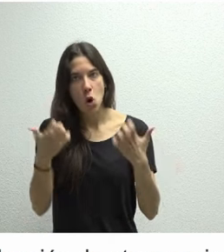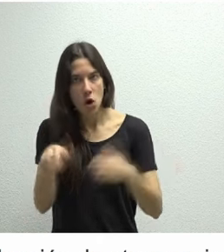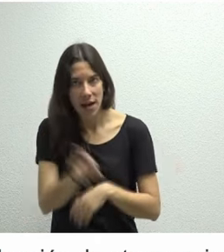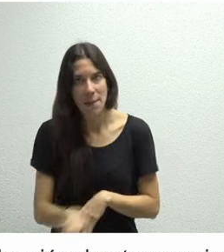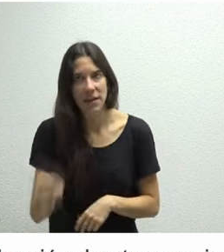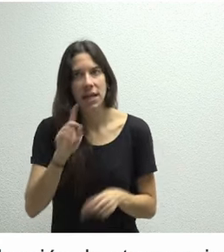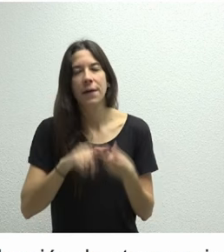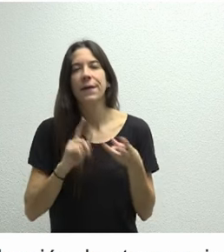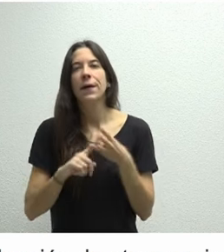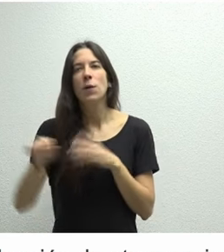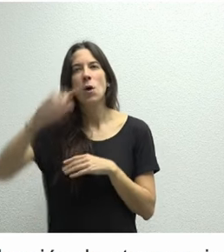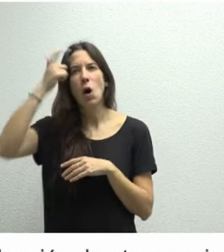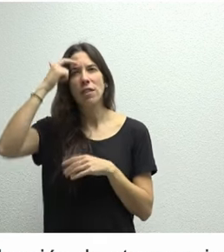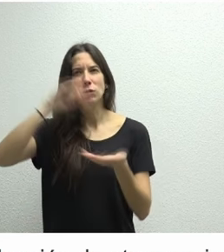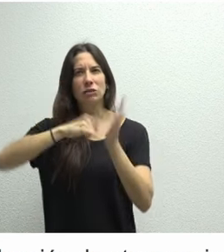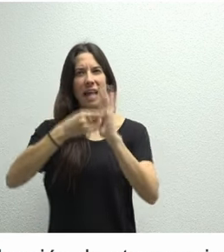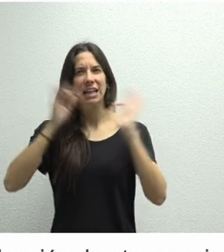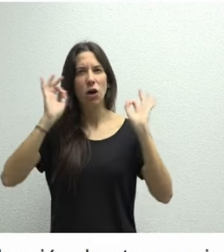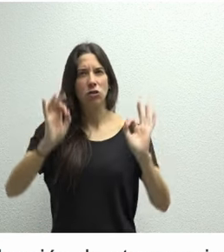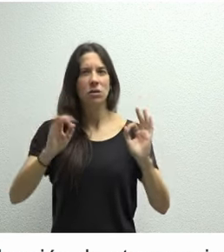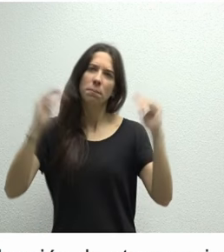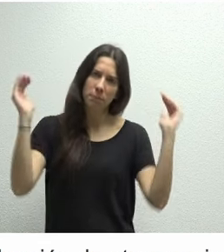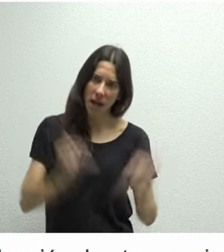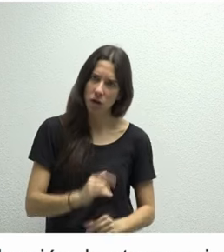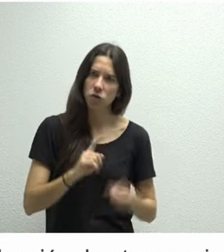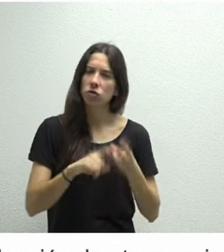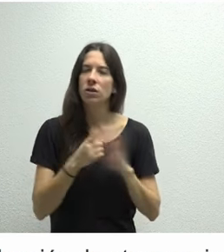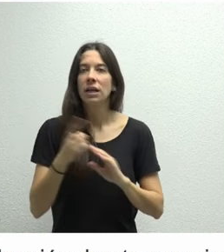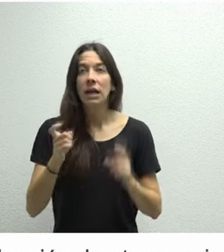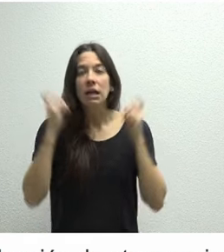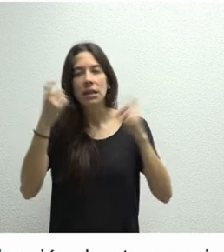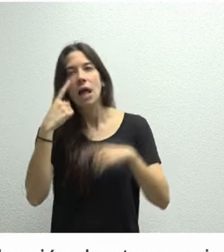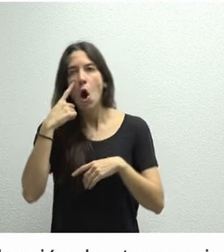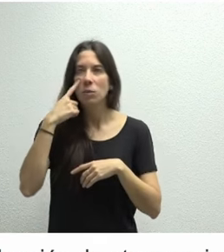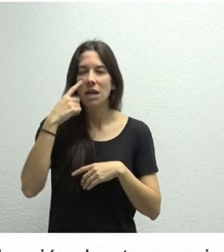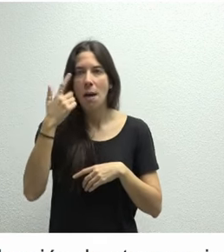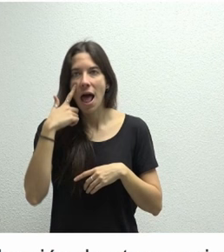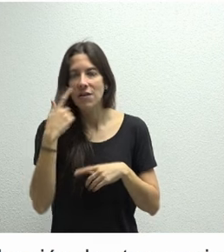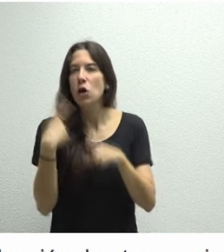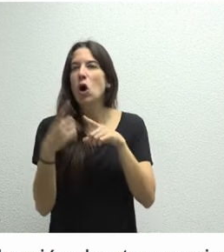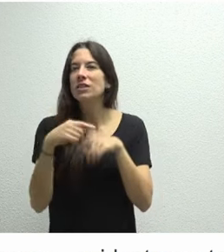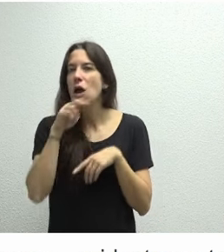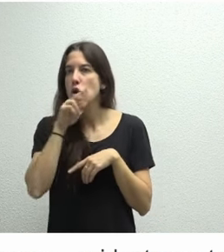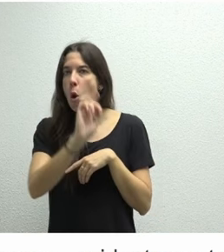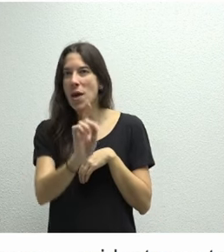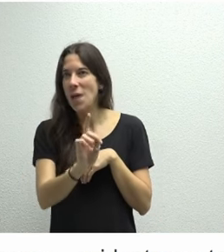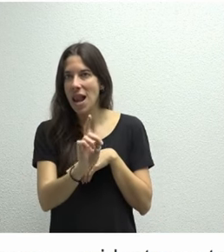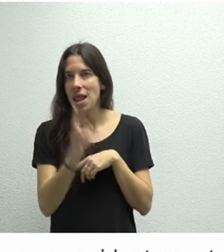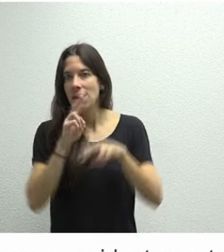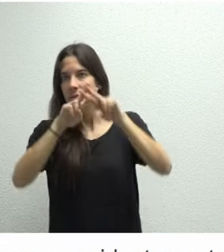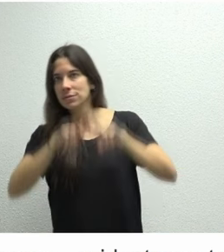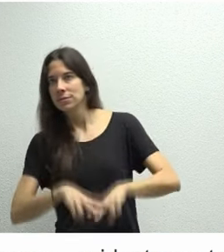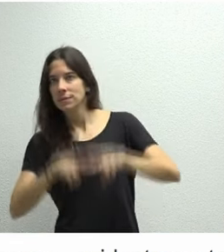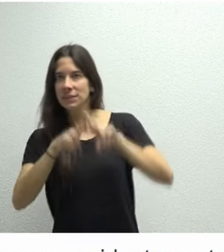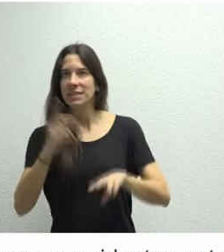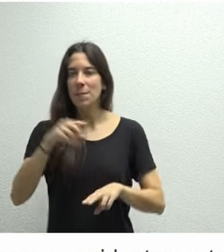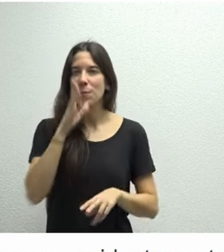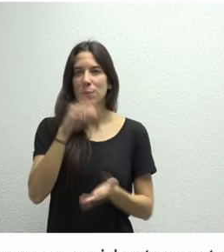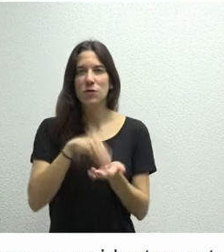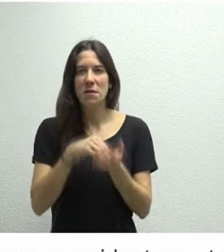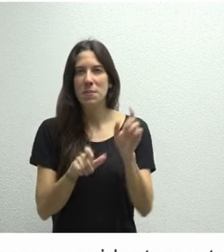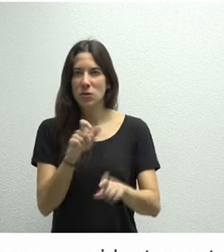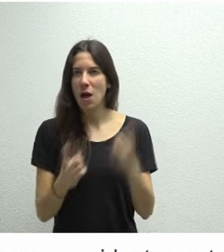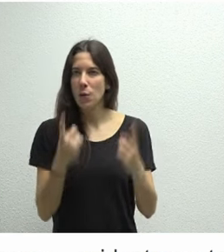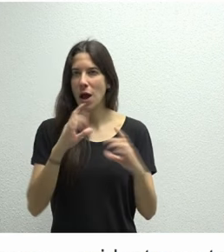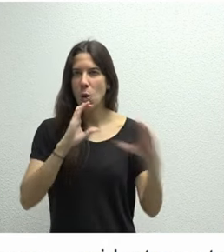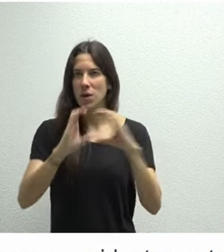términos tecnicistas intentamos observar mucho lo no verbal a veces tienen muchas dificultades de comunicación